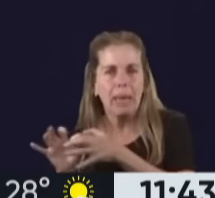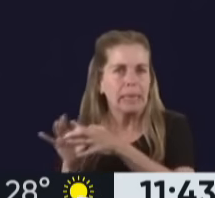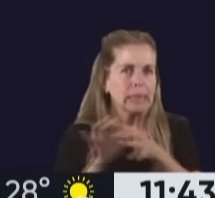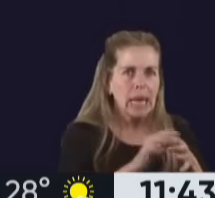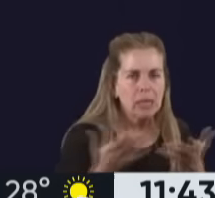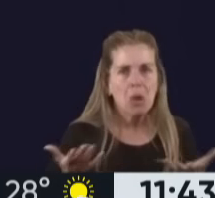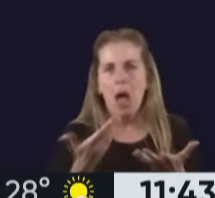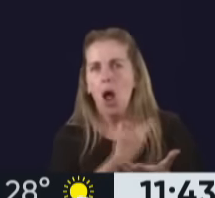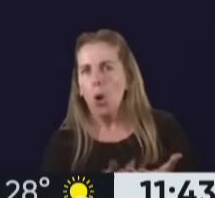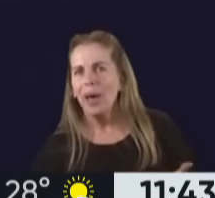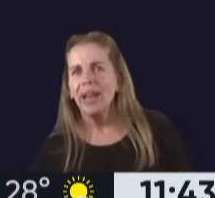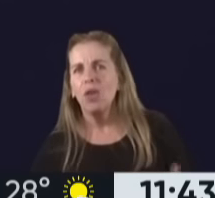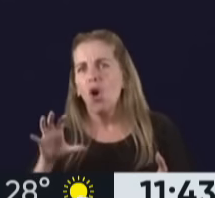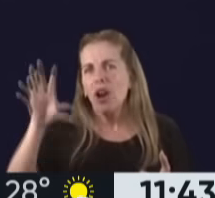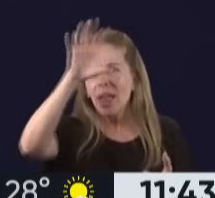diferentes gobernadores.